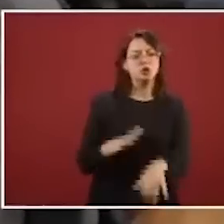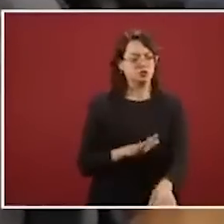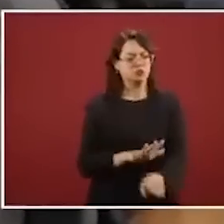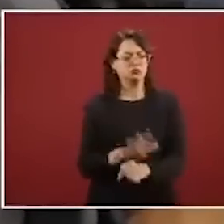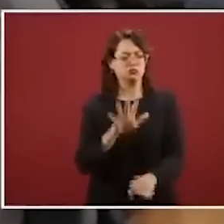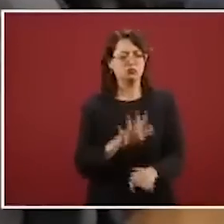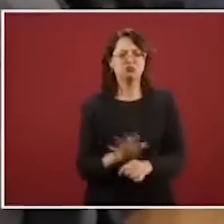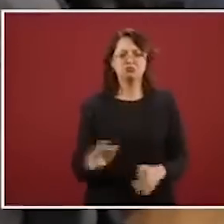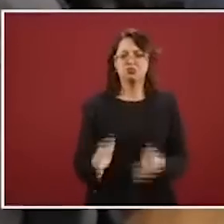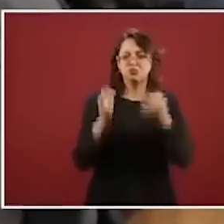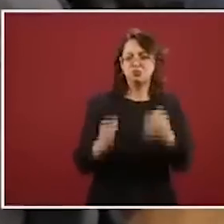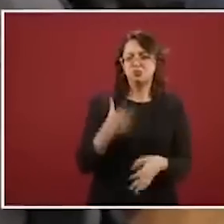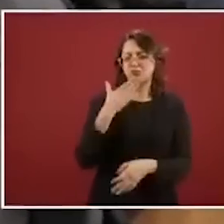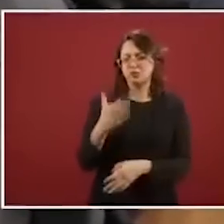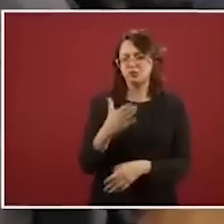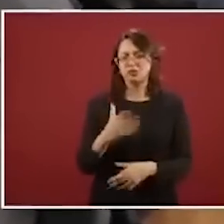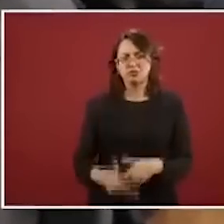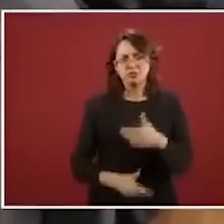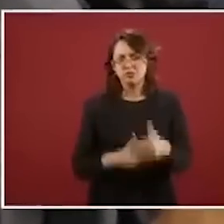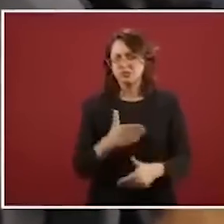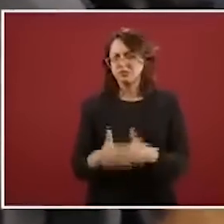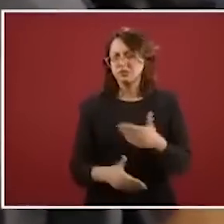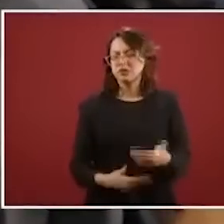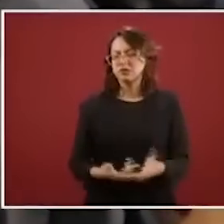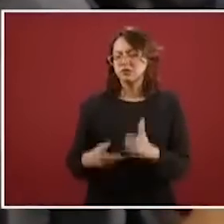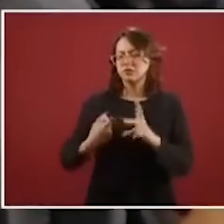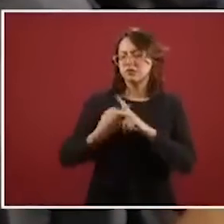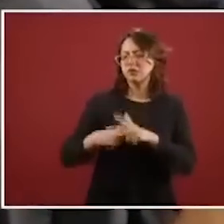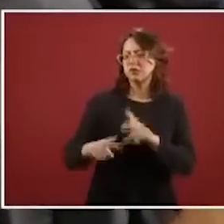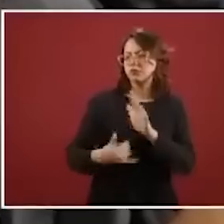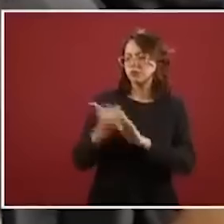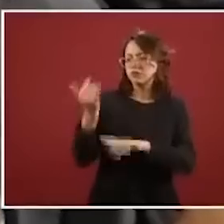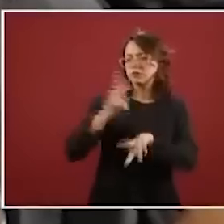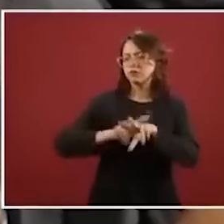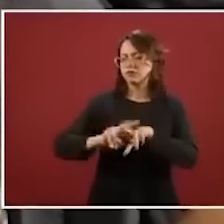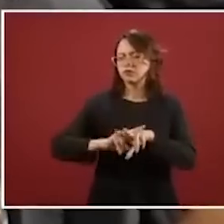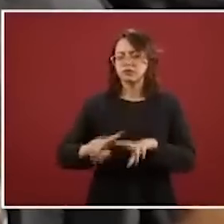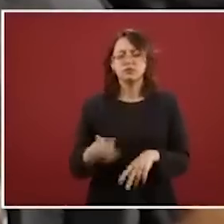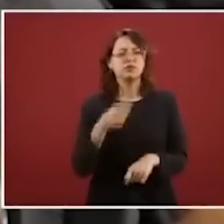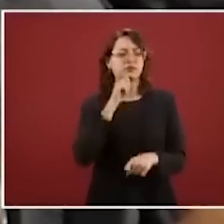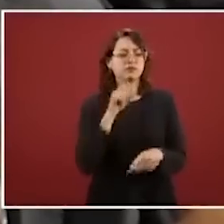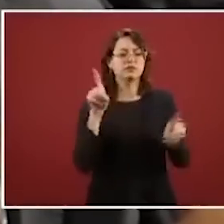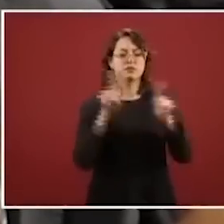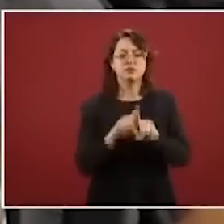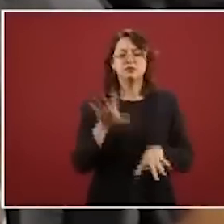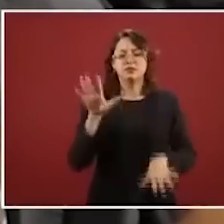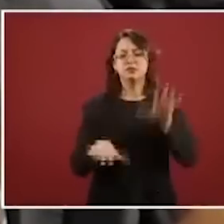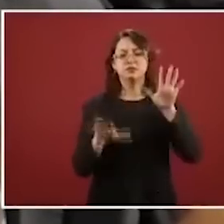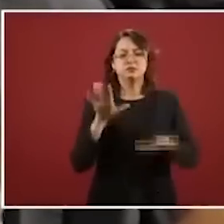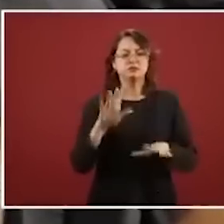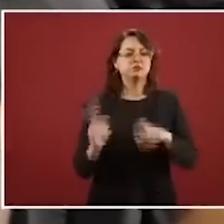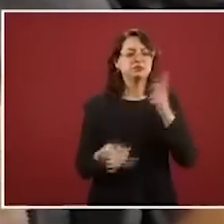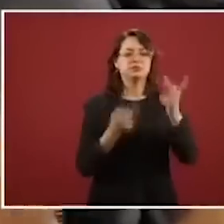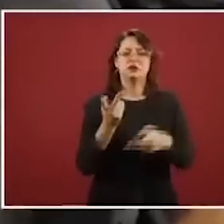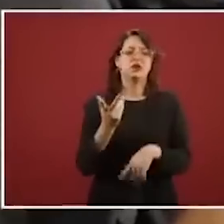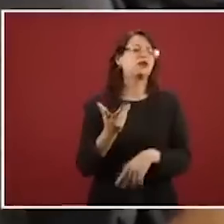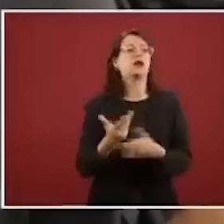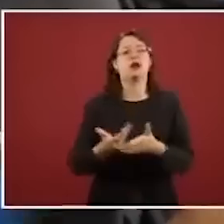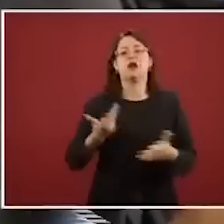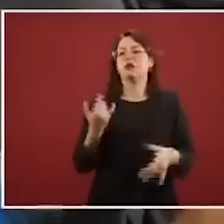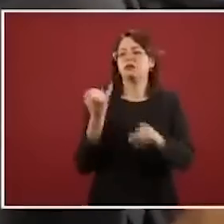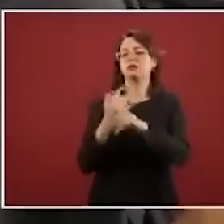para legitimar este proceso? Hay cuestionamientos también sobre que no hubo una información